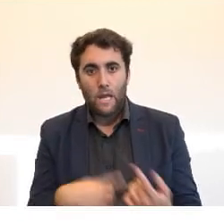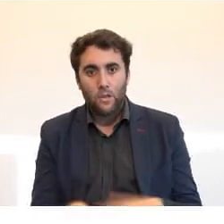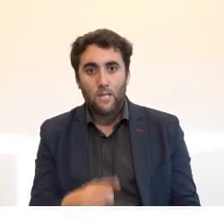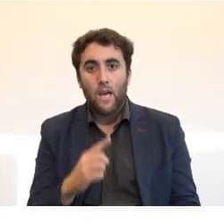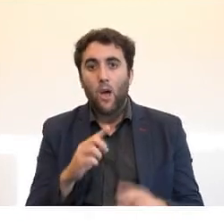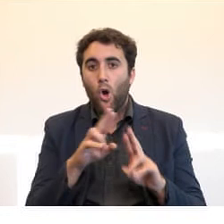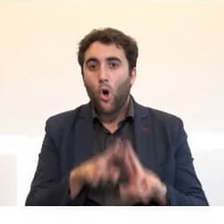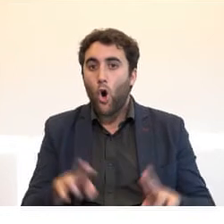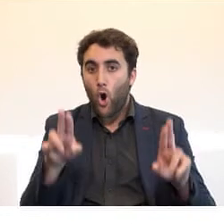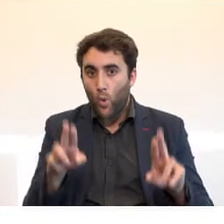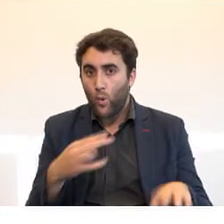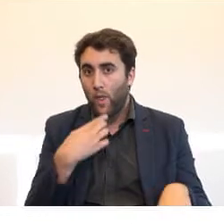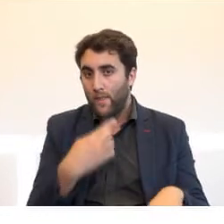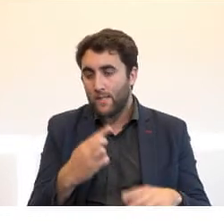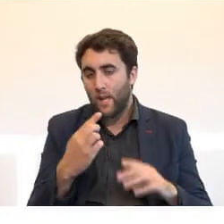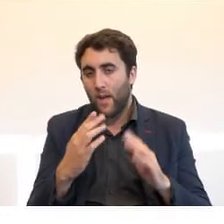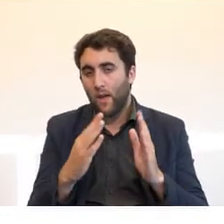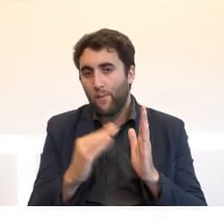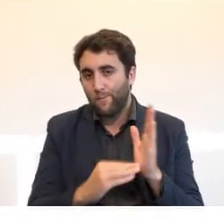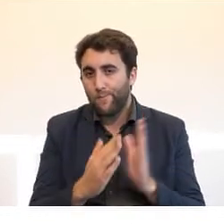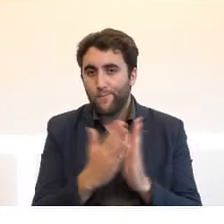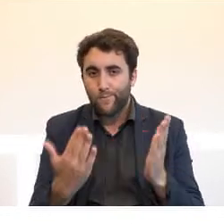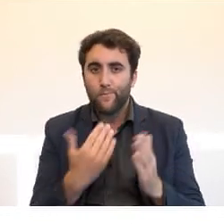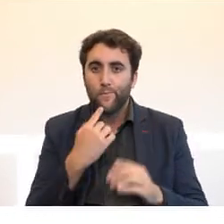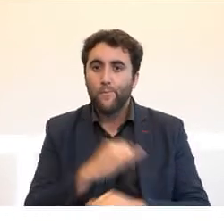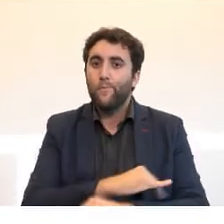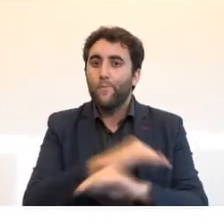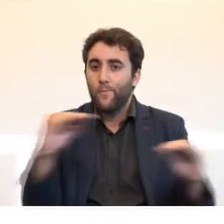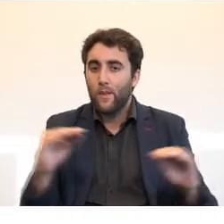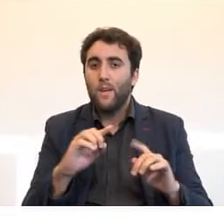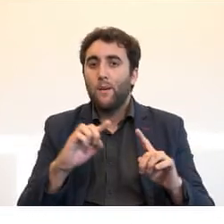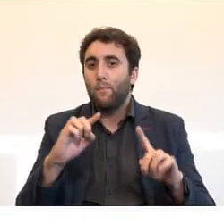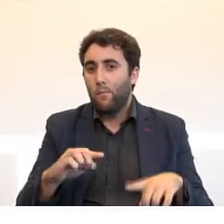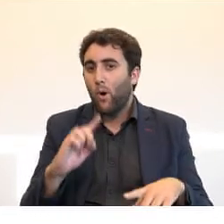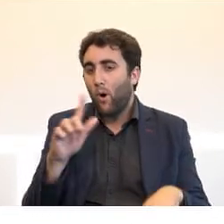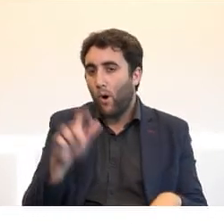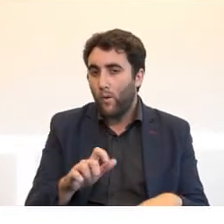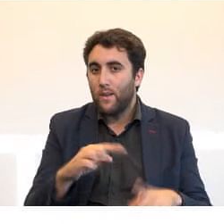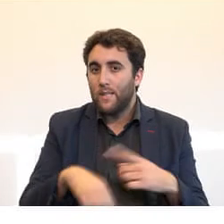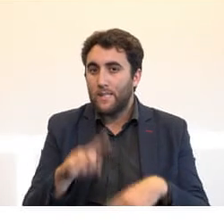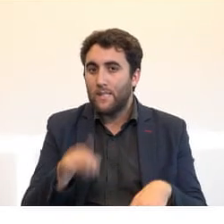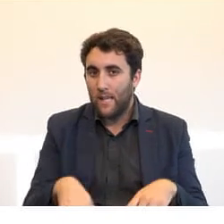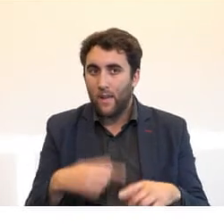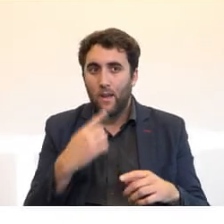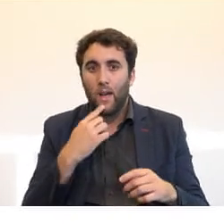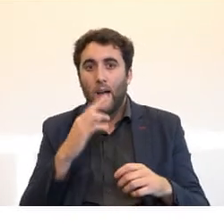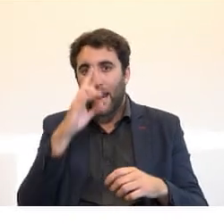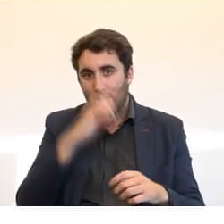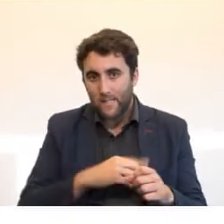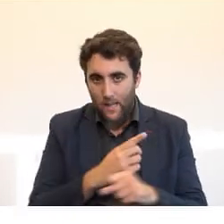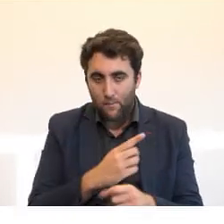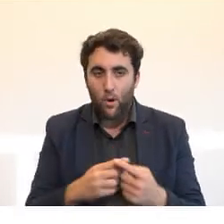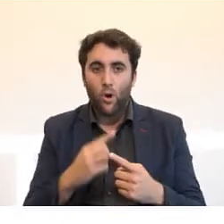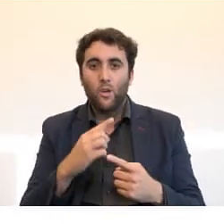Naciones Unidas publicaba un estudio que decía que justamente había aumentado la xenofobia y el racismo contra